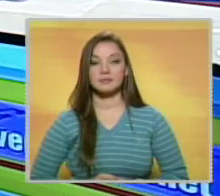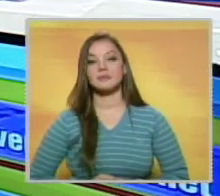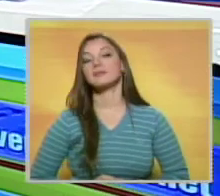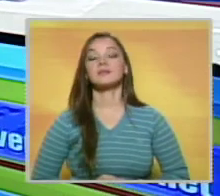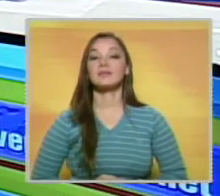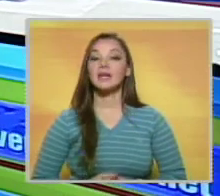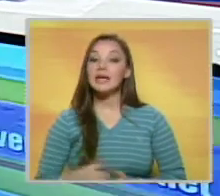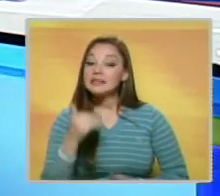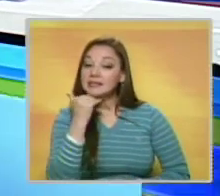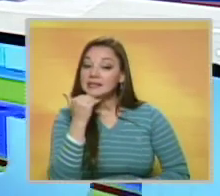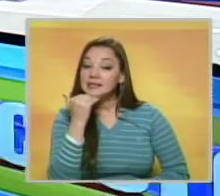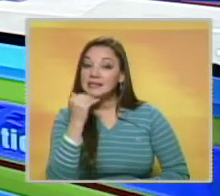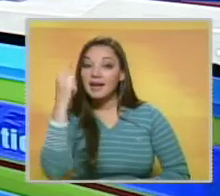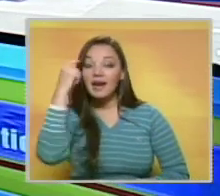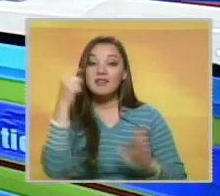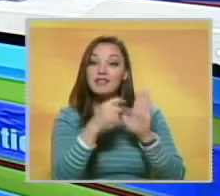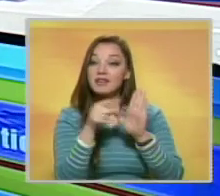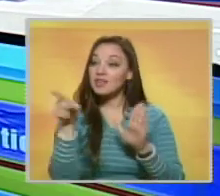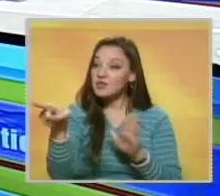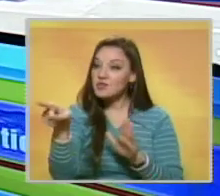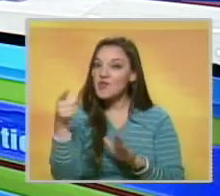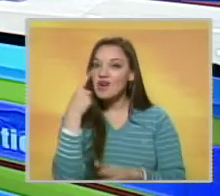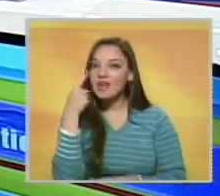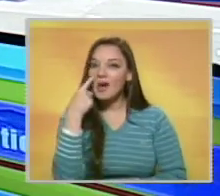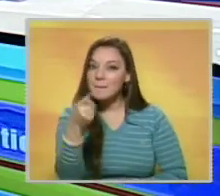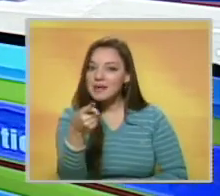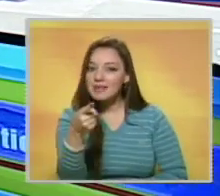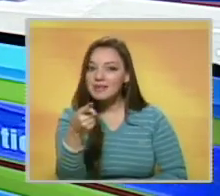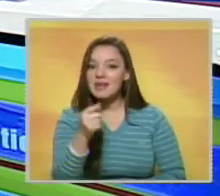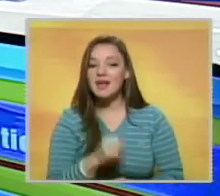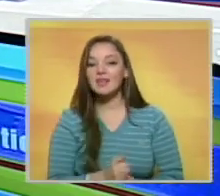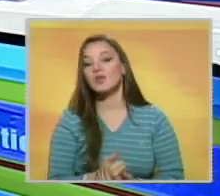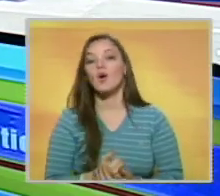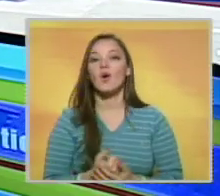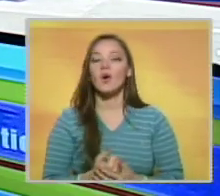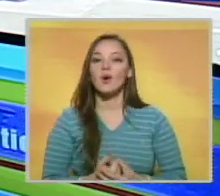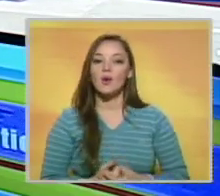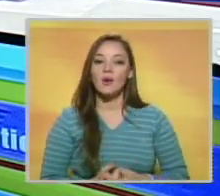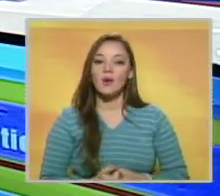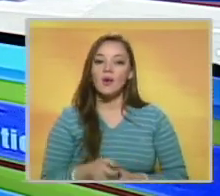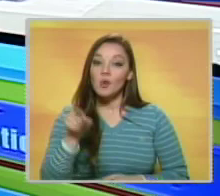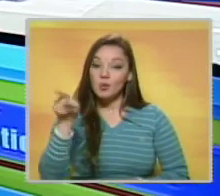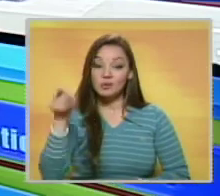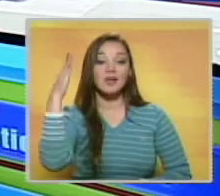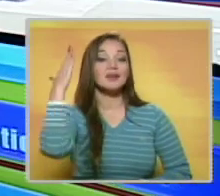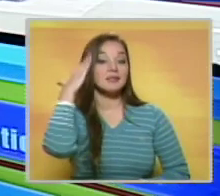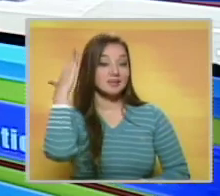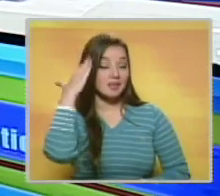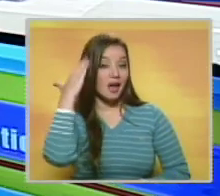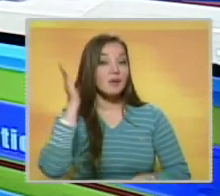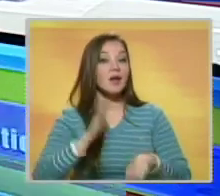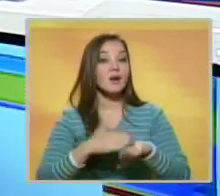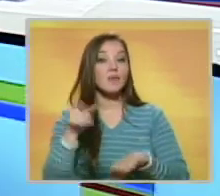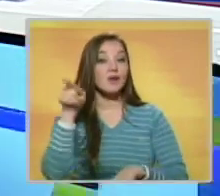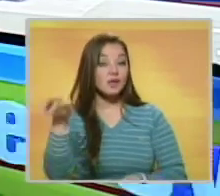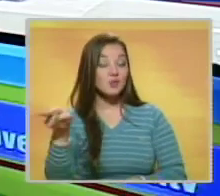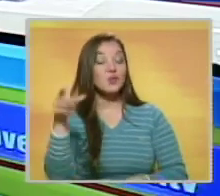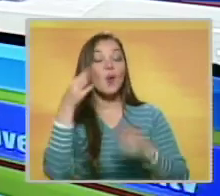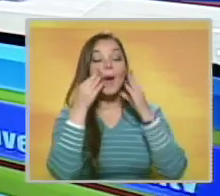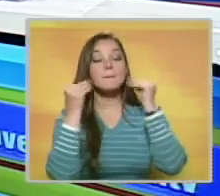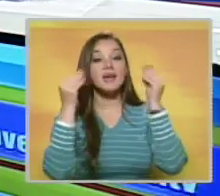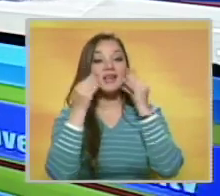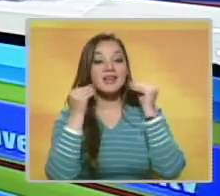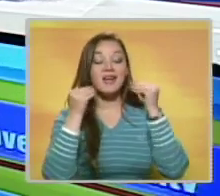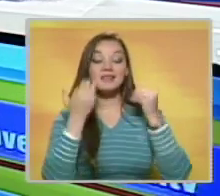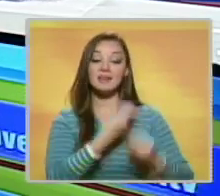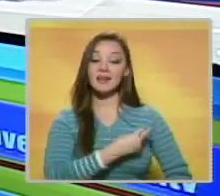Se acerca la fecha, mi querida Federica, usted que le ha hecho seguimiento cercano, porque además usted sabe de eso porque es su especialidad. Muchísimas